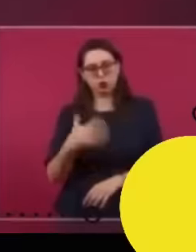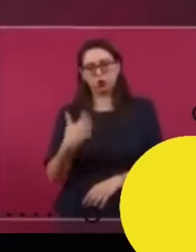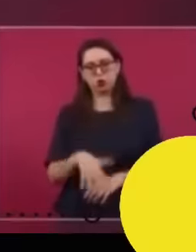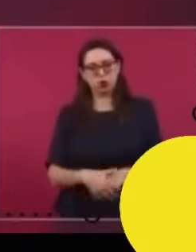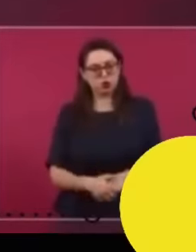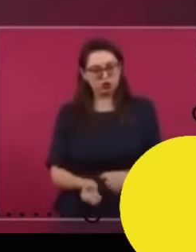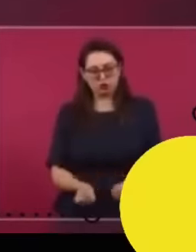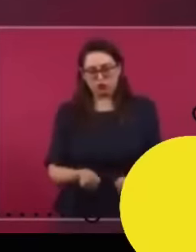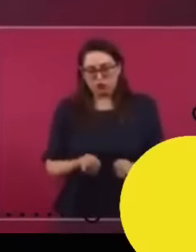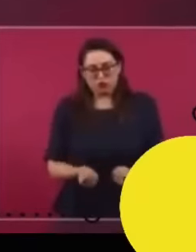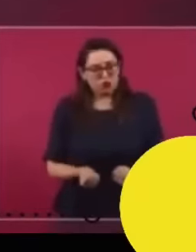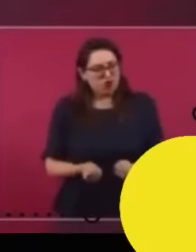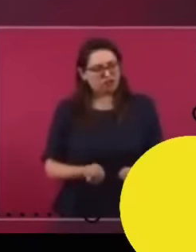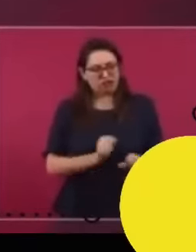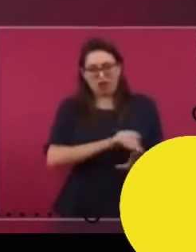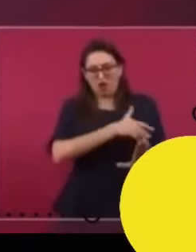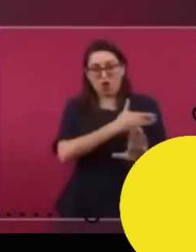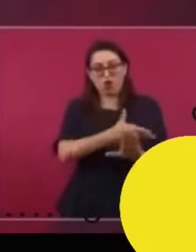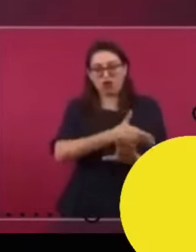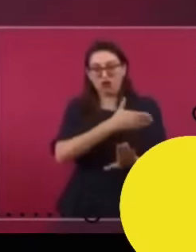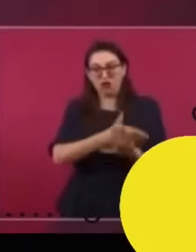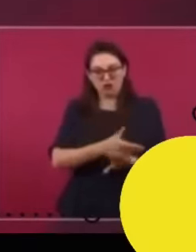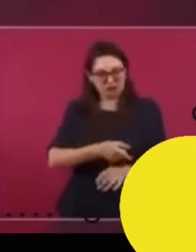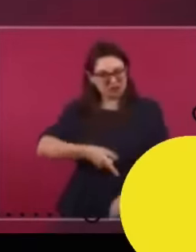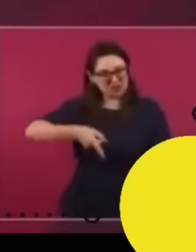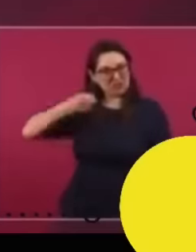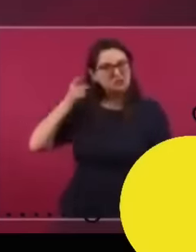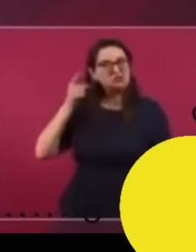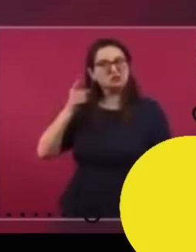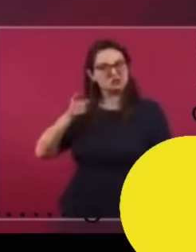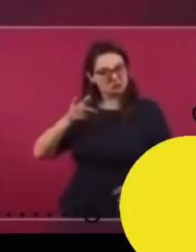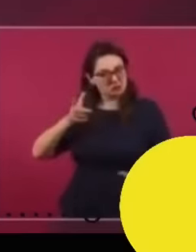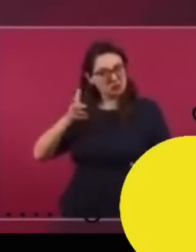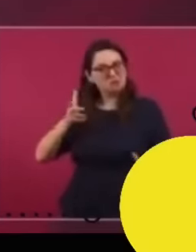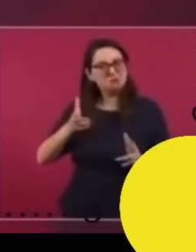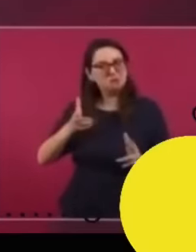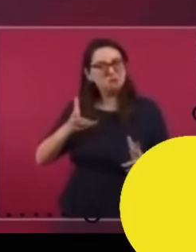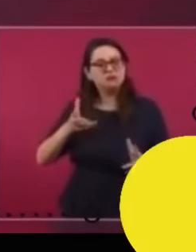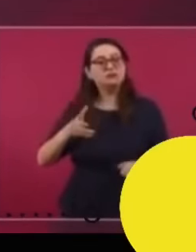golpes y agresiones y amenazas. No está sola